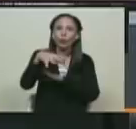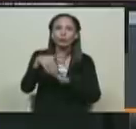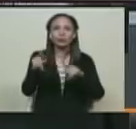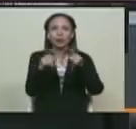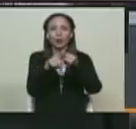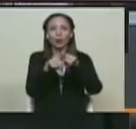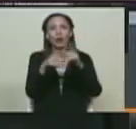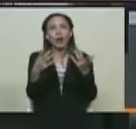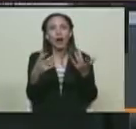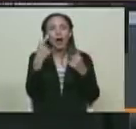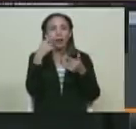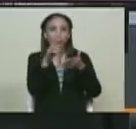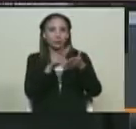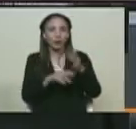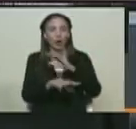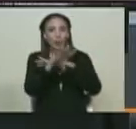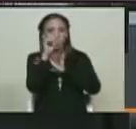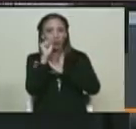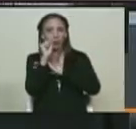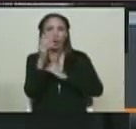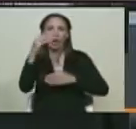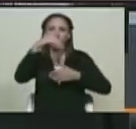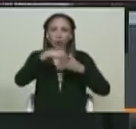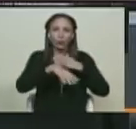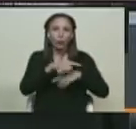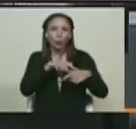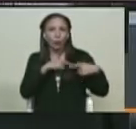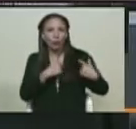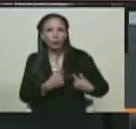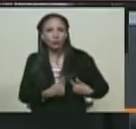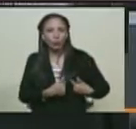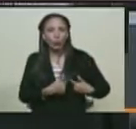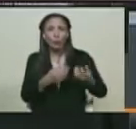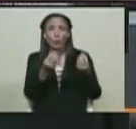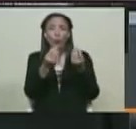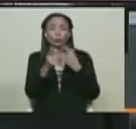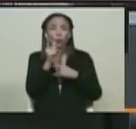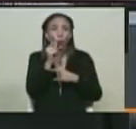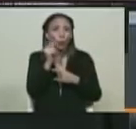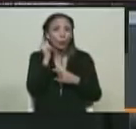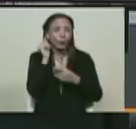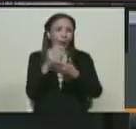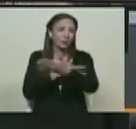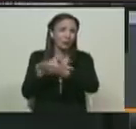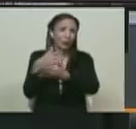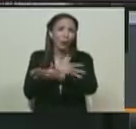a la conciencia y al corazón de miles, de millones de hombres y mujeres del mundo.